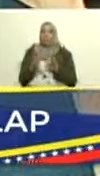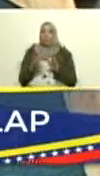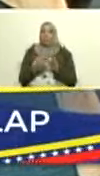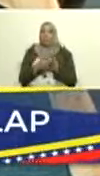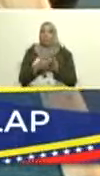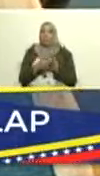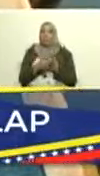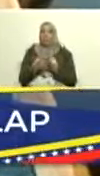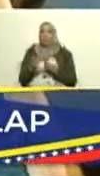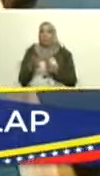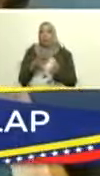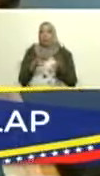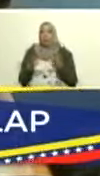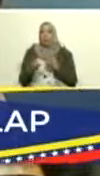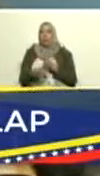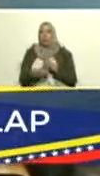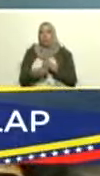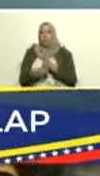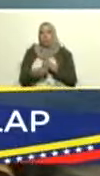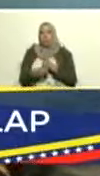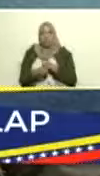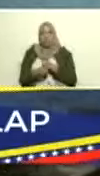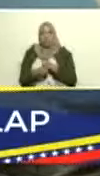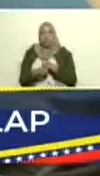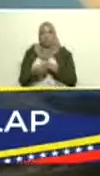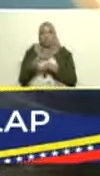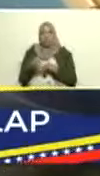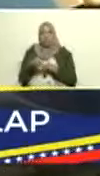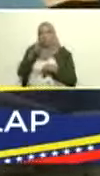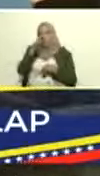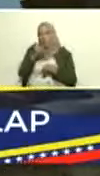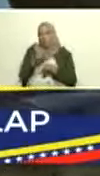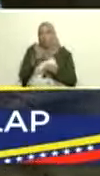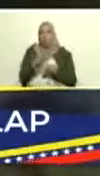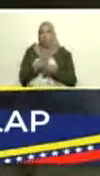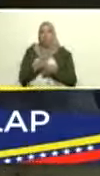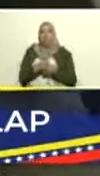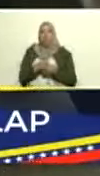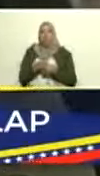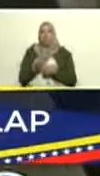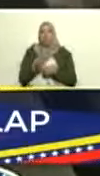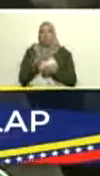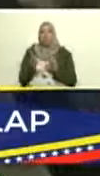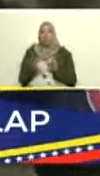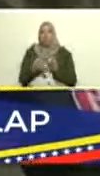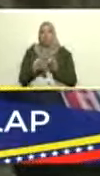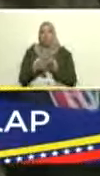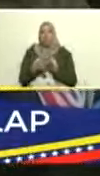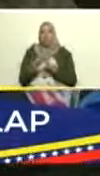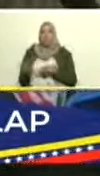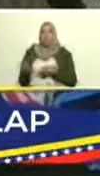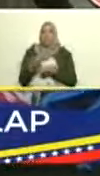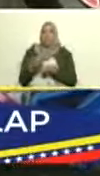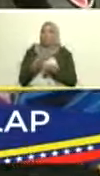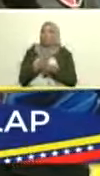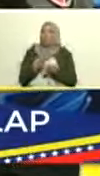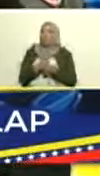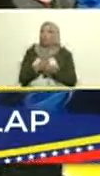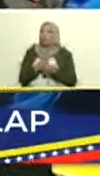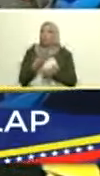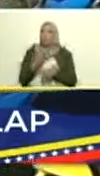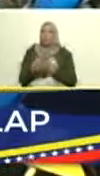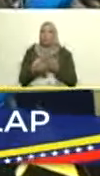CLAP que existen este año llegar a 27.000 o más que apliquen la